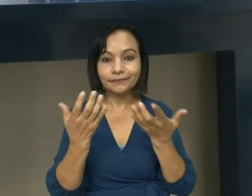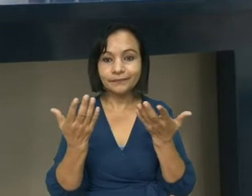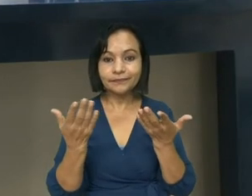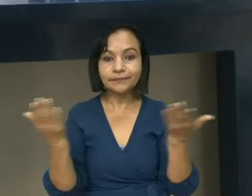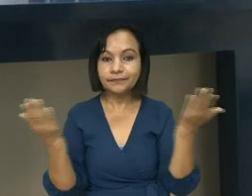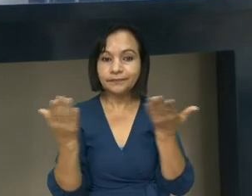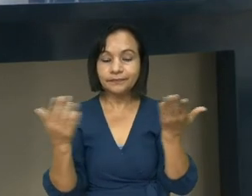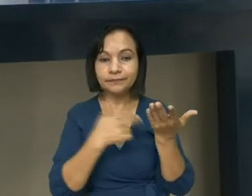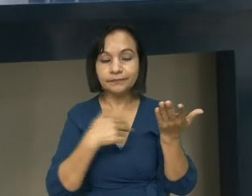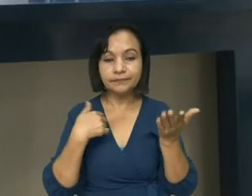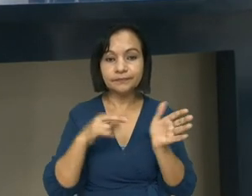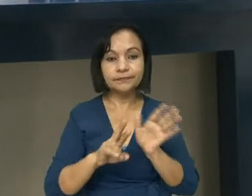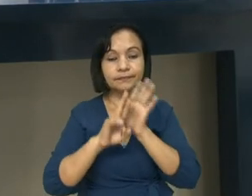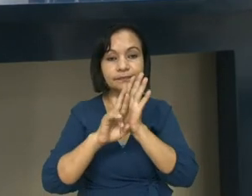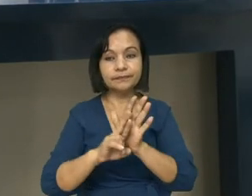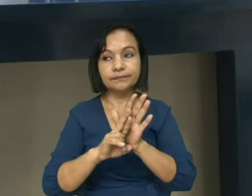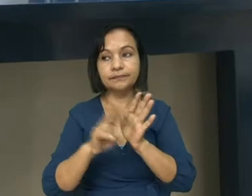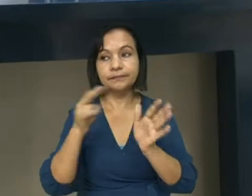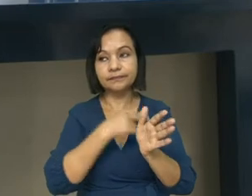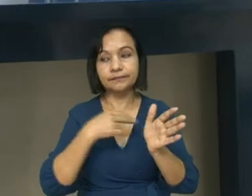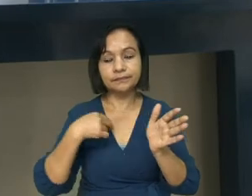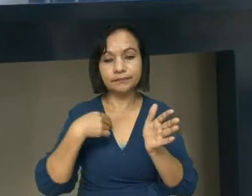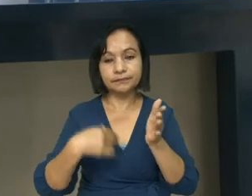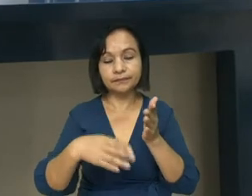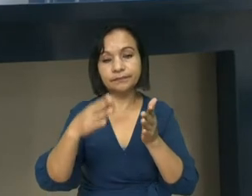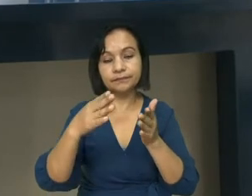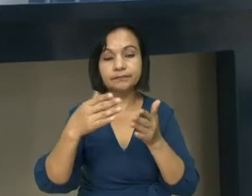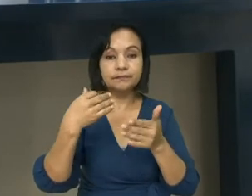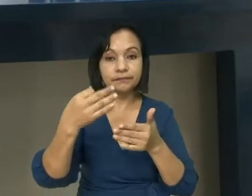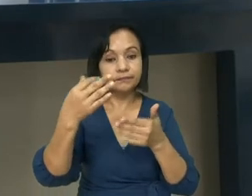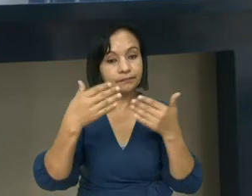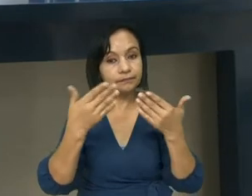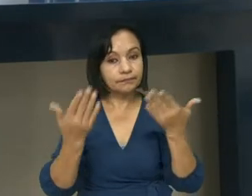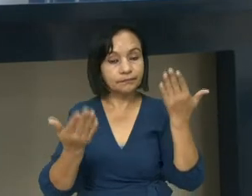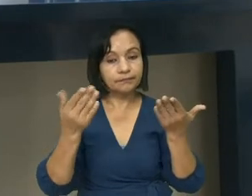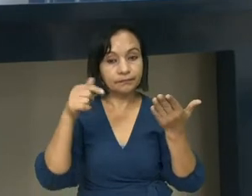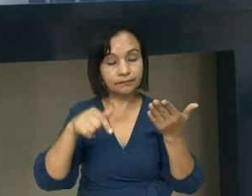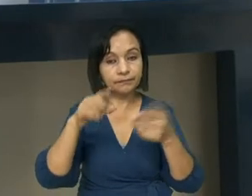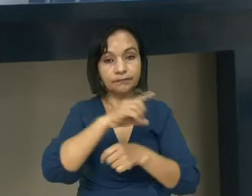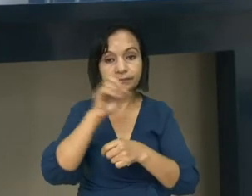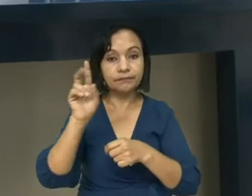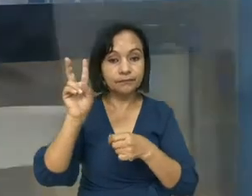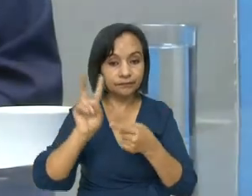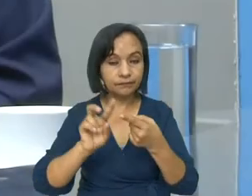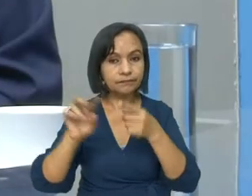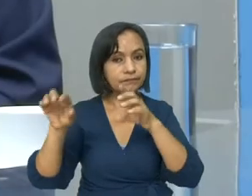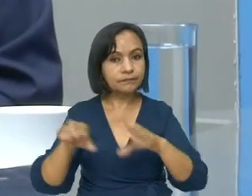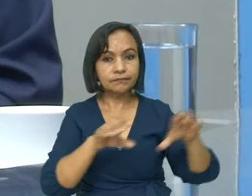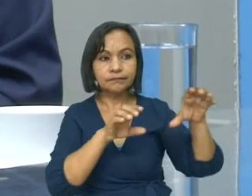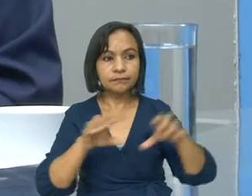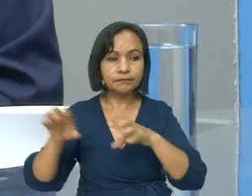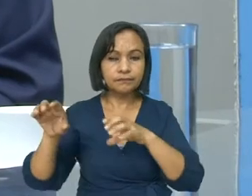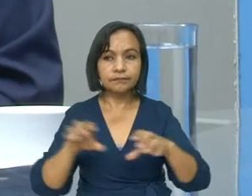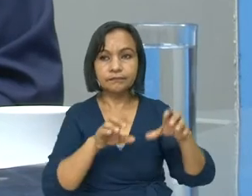cómo esté la respuesta de la demanda, así se va a tener apertura de la misma. Okay. Hoy viernes tenemos un evento.